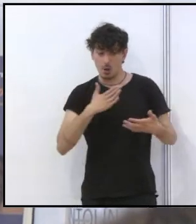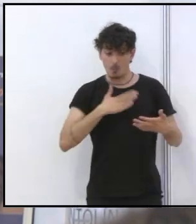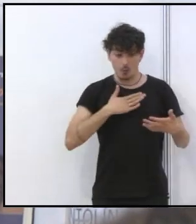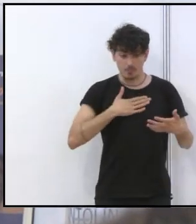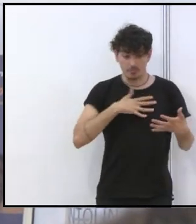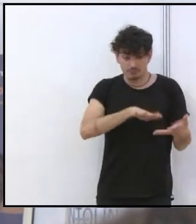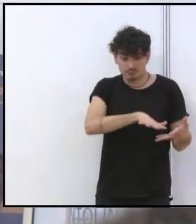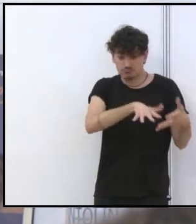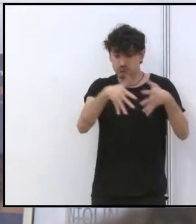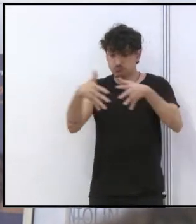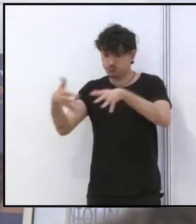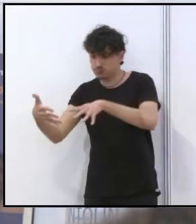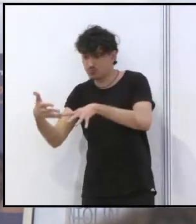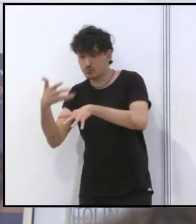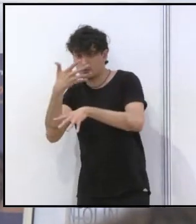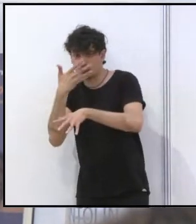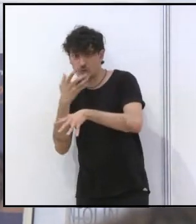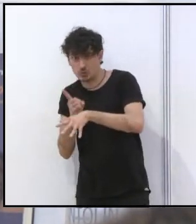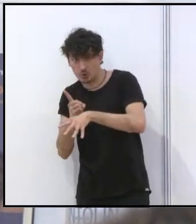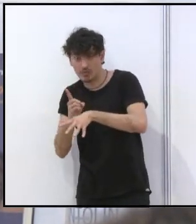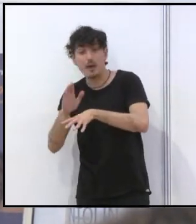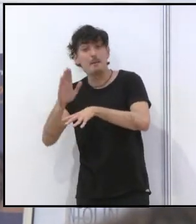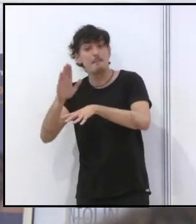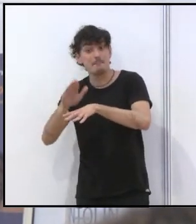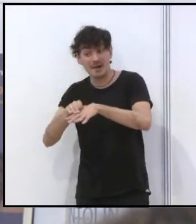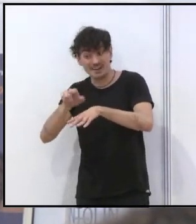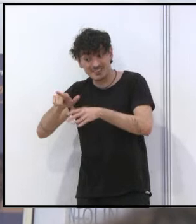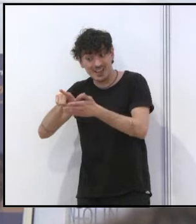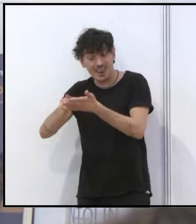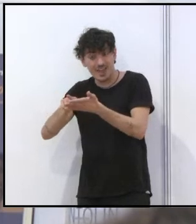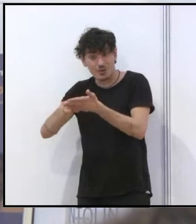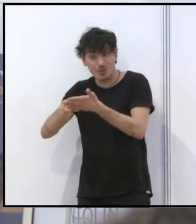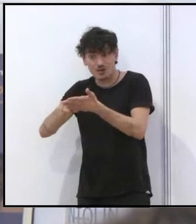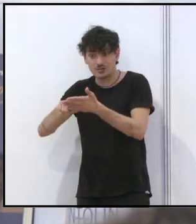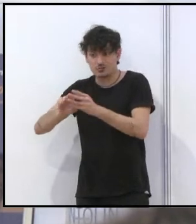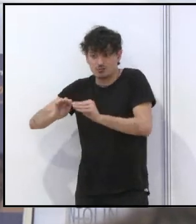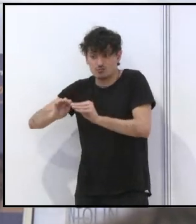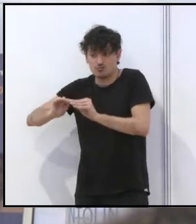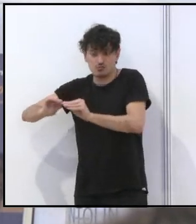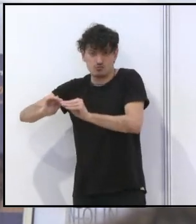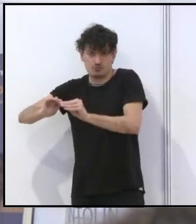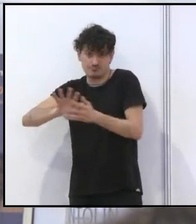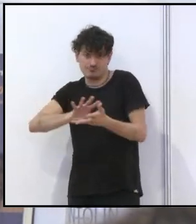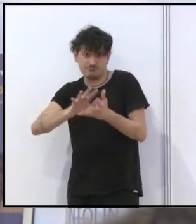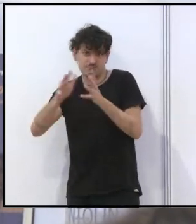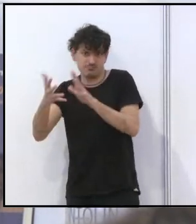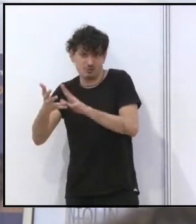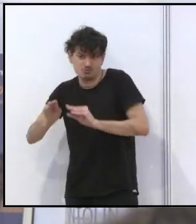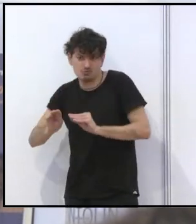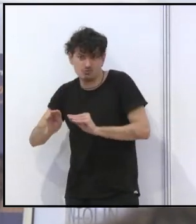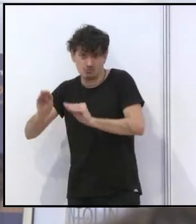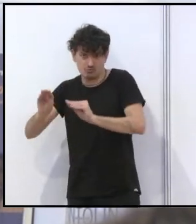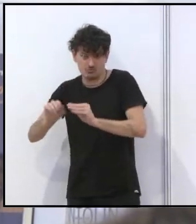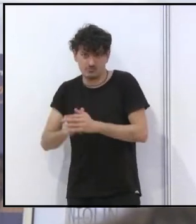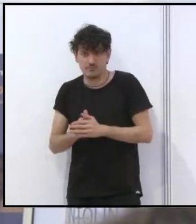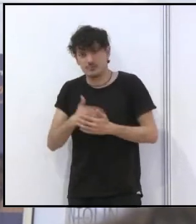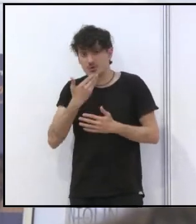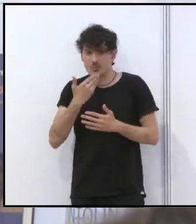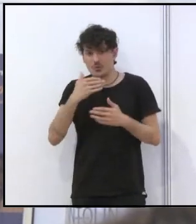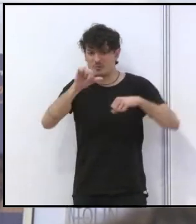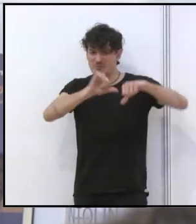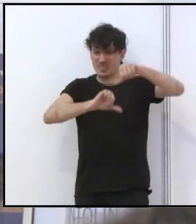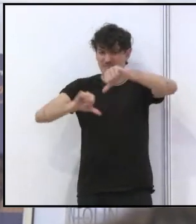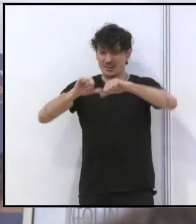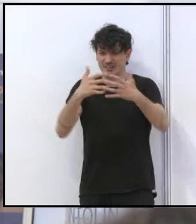desconocido para que lo desconocido, que es la lengua extranjera, se haga propio. Hay una especie de extraña alquimia donde la